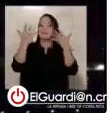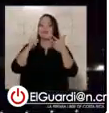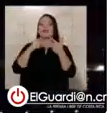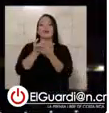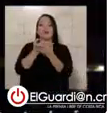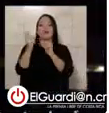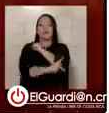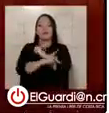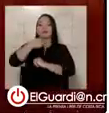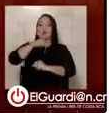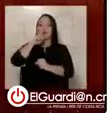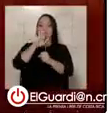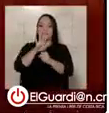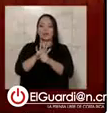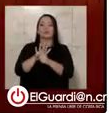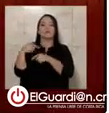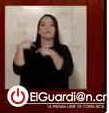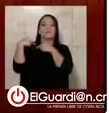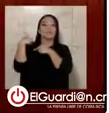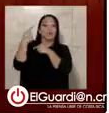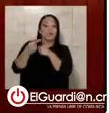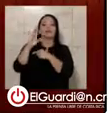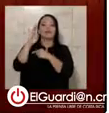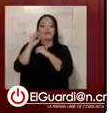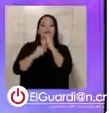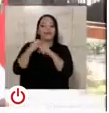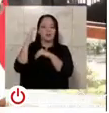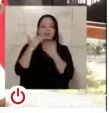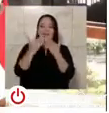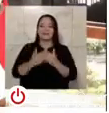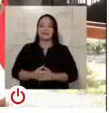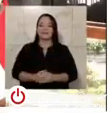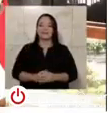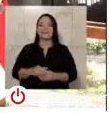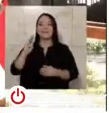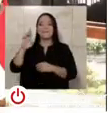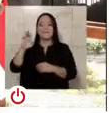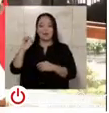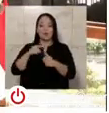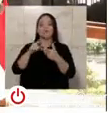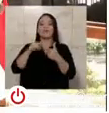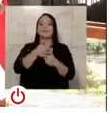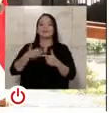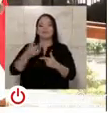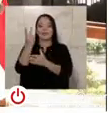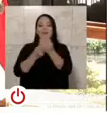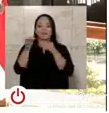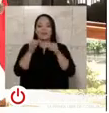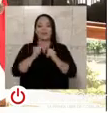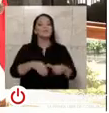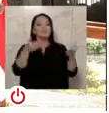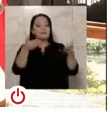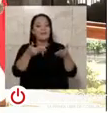país, comprometidos desde hace más de 70 años. Muchas gracias. Don Marco Acuña y el presidente nos explican. Bienvenido, don Marco,